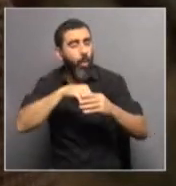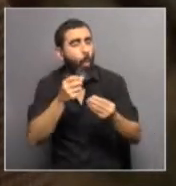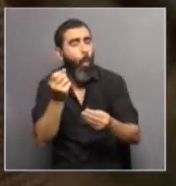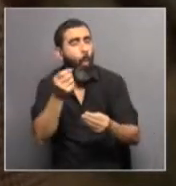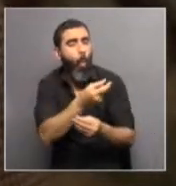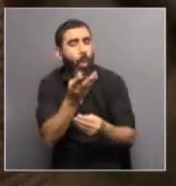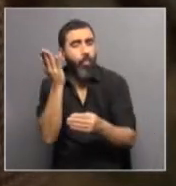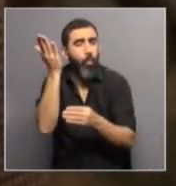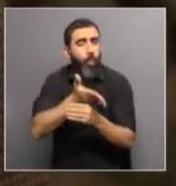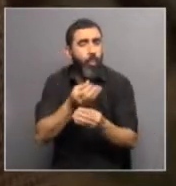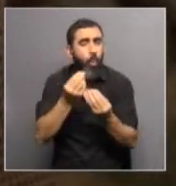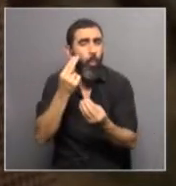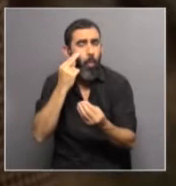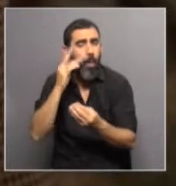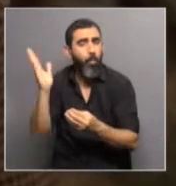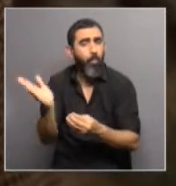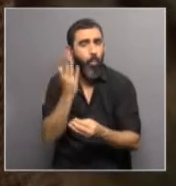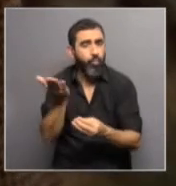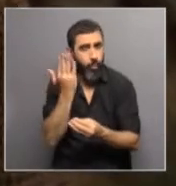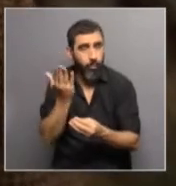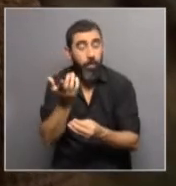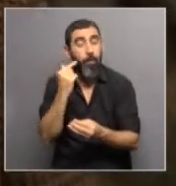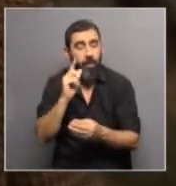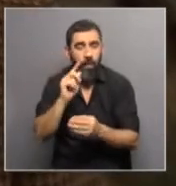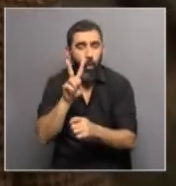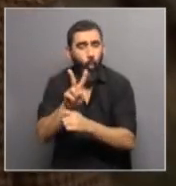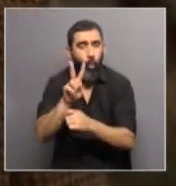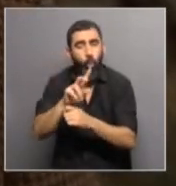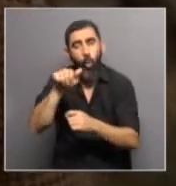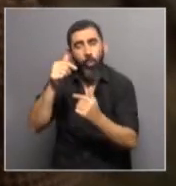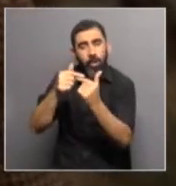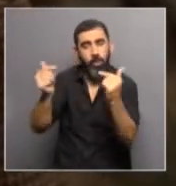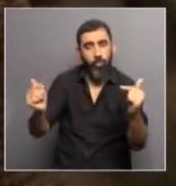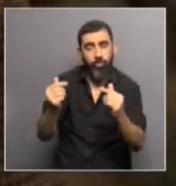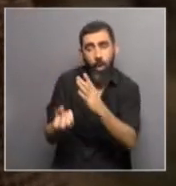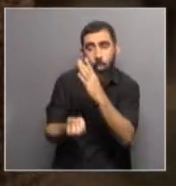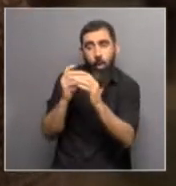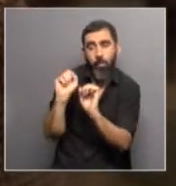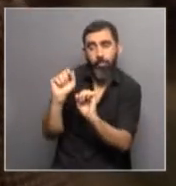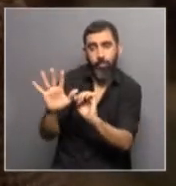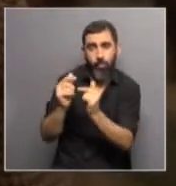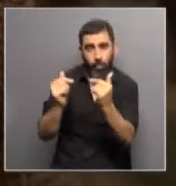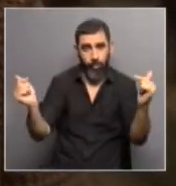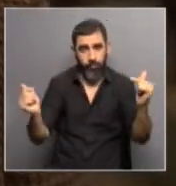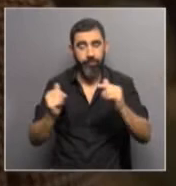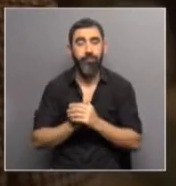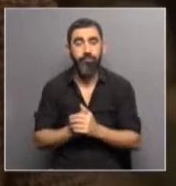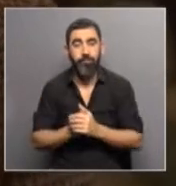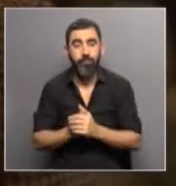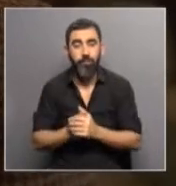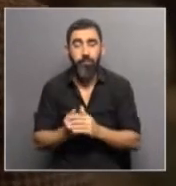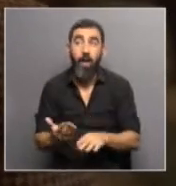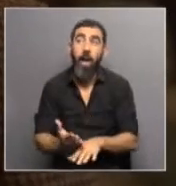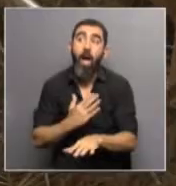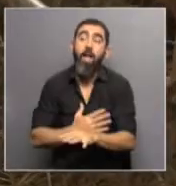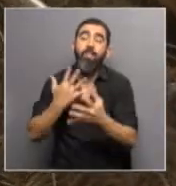cómo afectan la producción. Pero salimos a medir otras cosas, nuevos caracteres. Originalmente queríamos que los